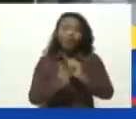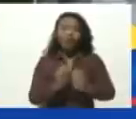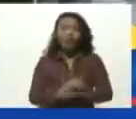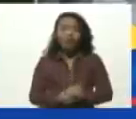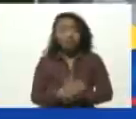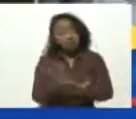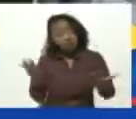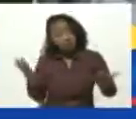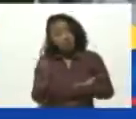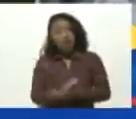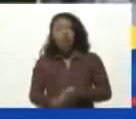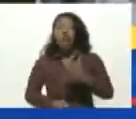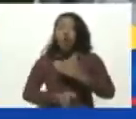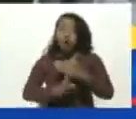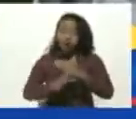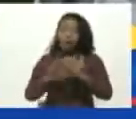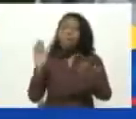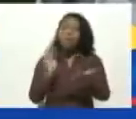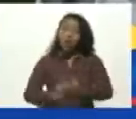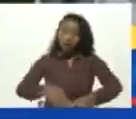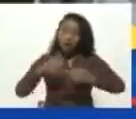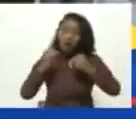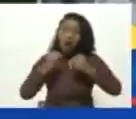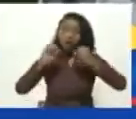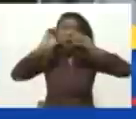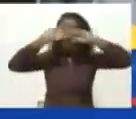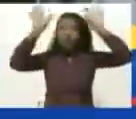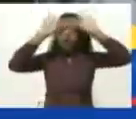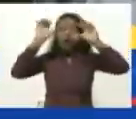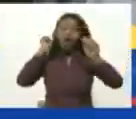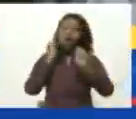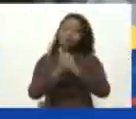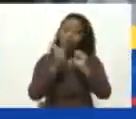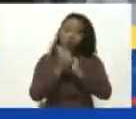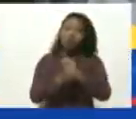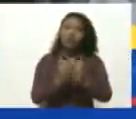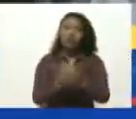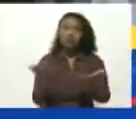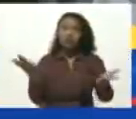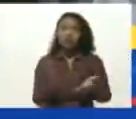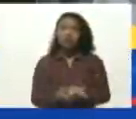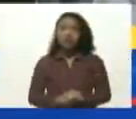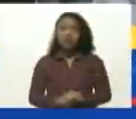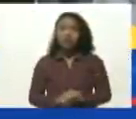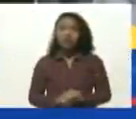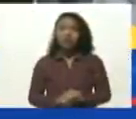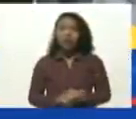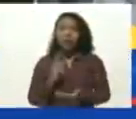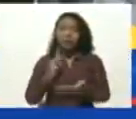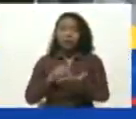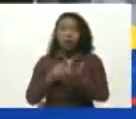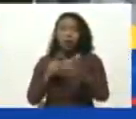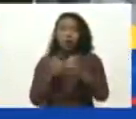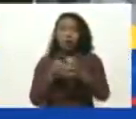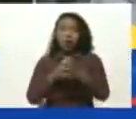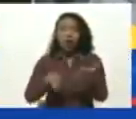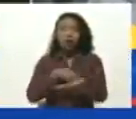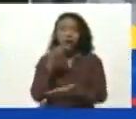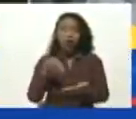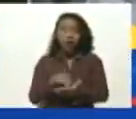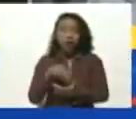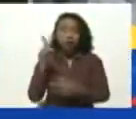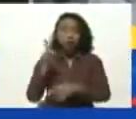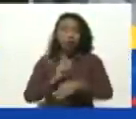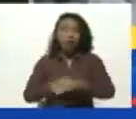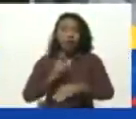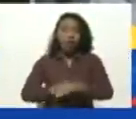Ah, todavía le pone duro al voleibol, al deporte. Ah, miembro de la selección nacional de voleibol en su